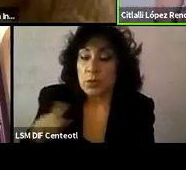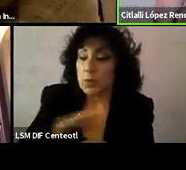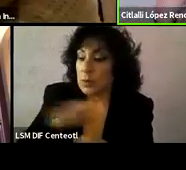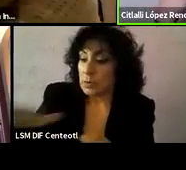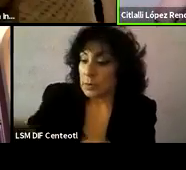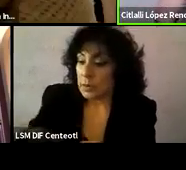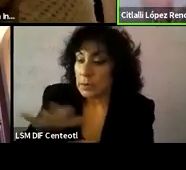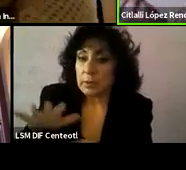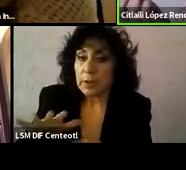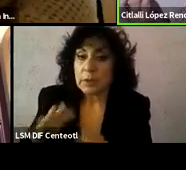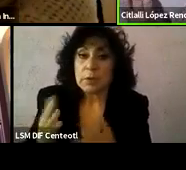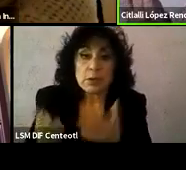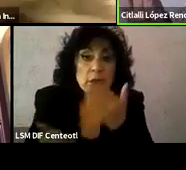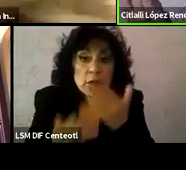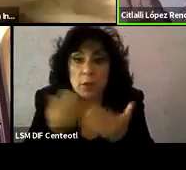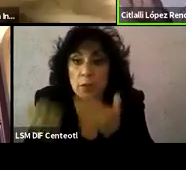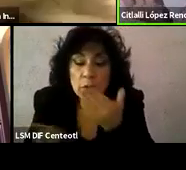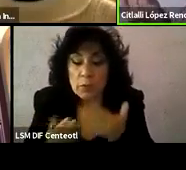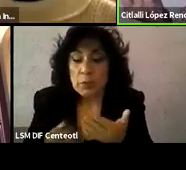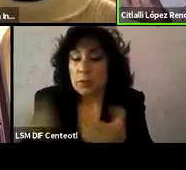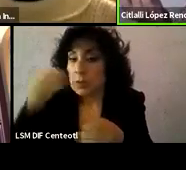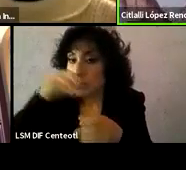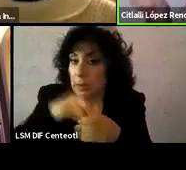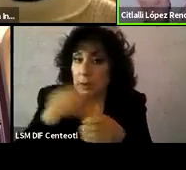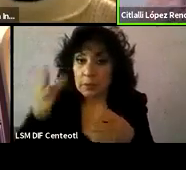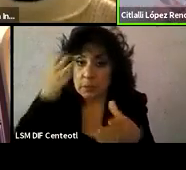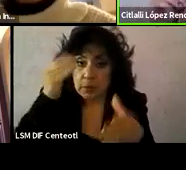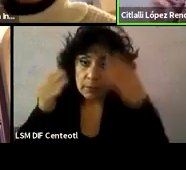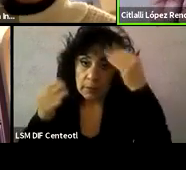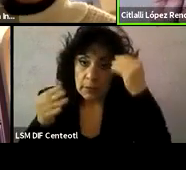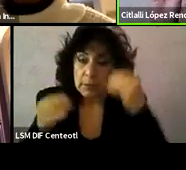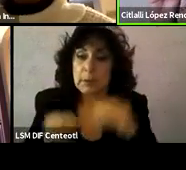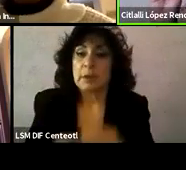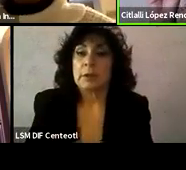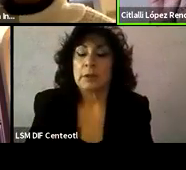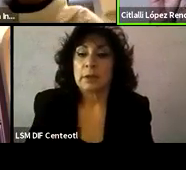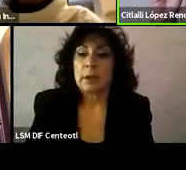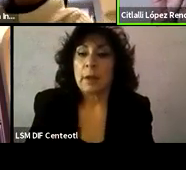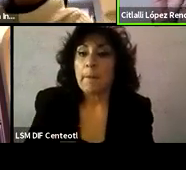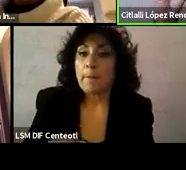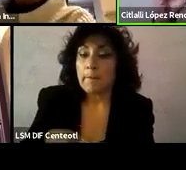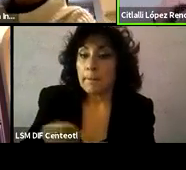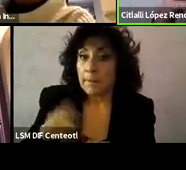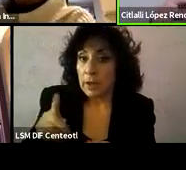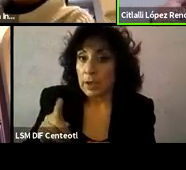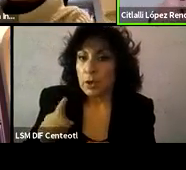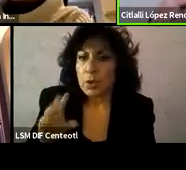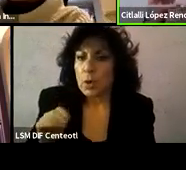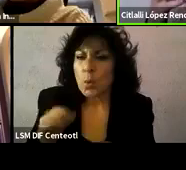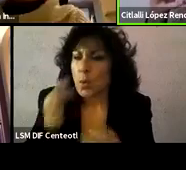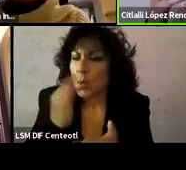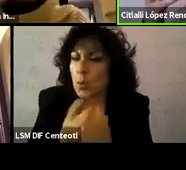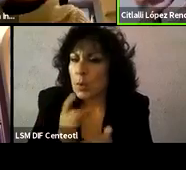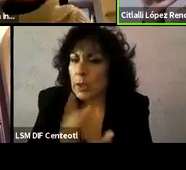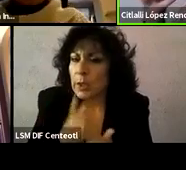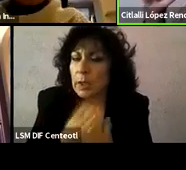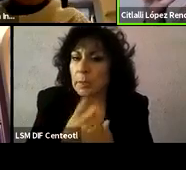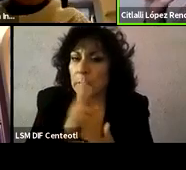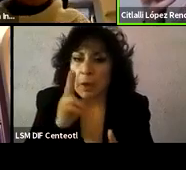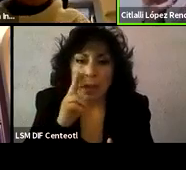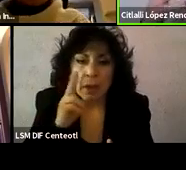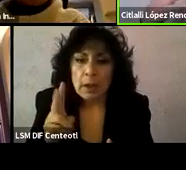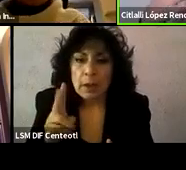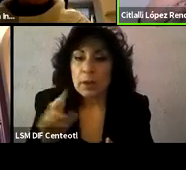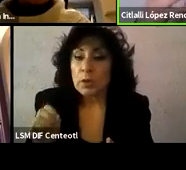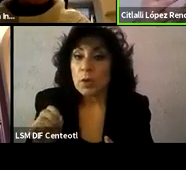currículum, se hace visible dentro de la escuela, pero no basta con que sea visible, ¿no? Es algo que tiene que estar presente y habitando todos